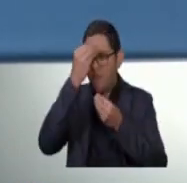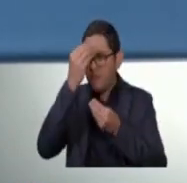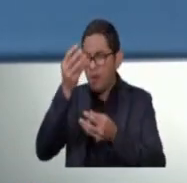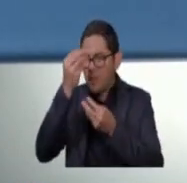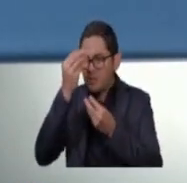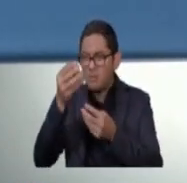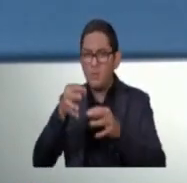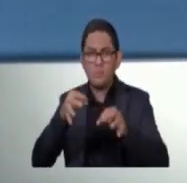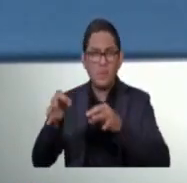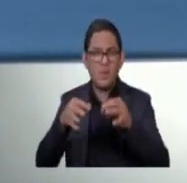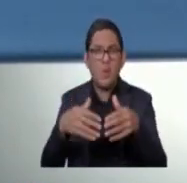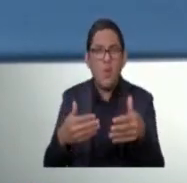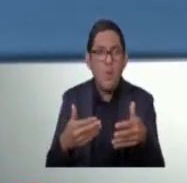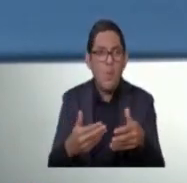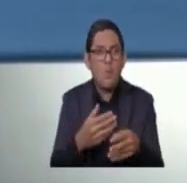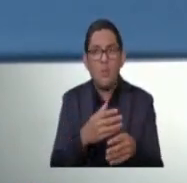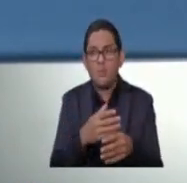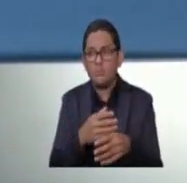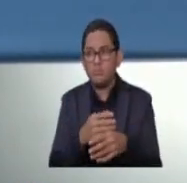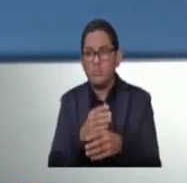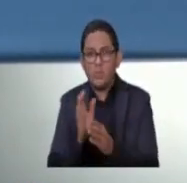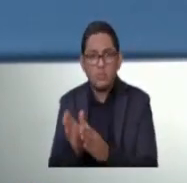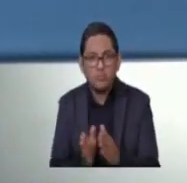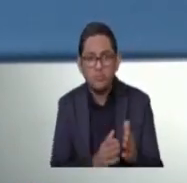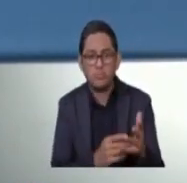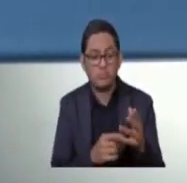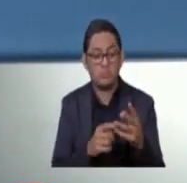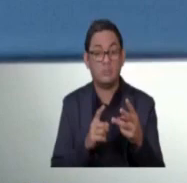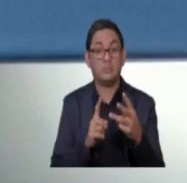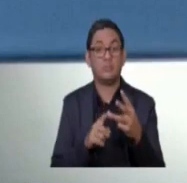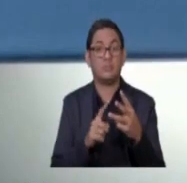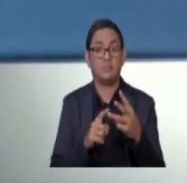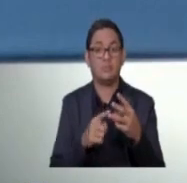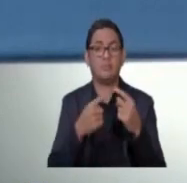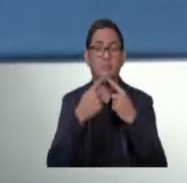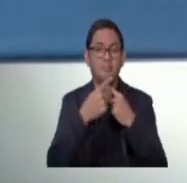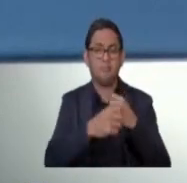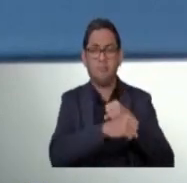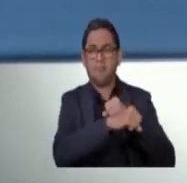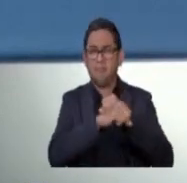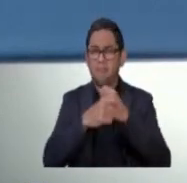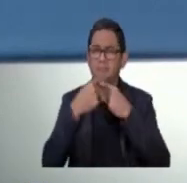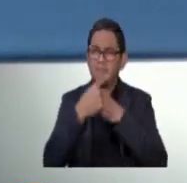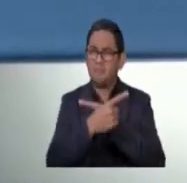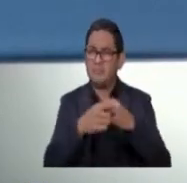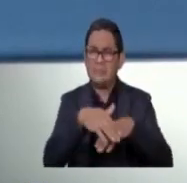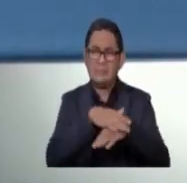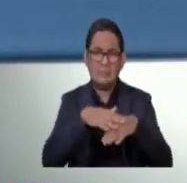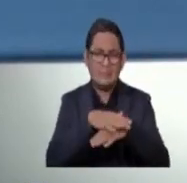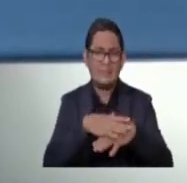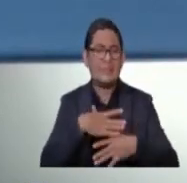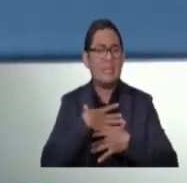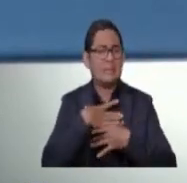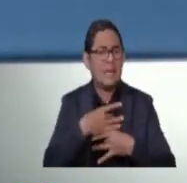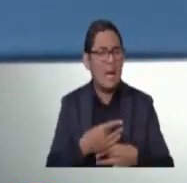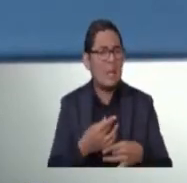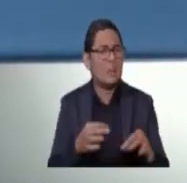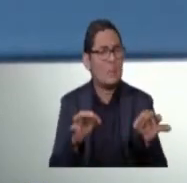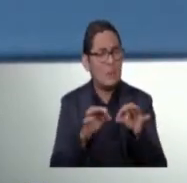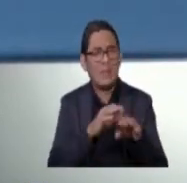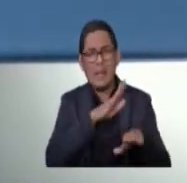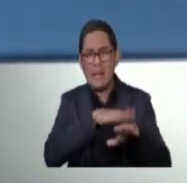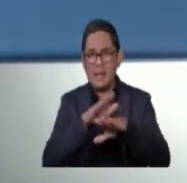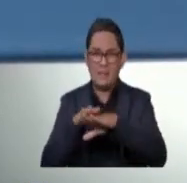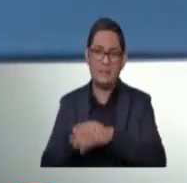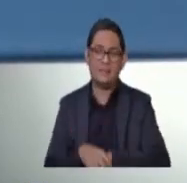pandemia sino también con la promoción de la salud y es por ello que el ministerio de